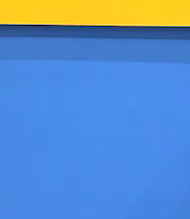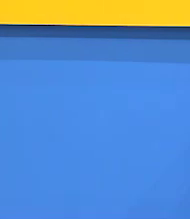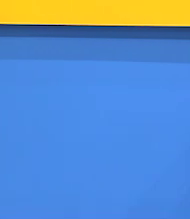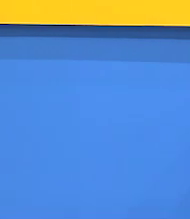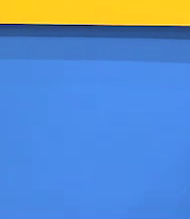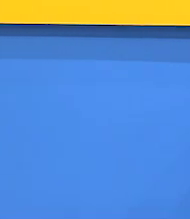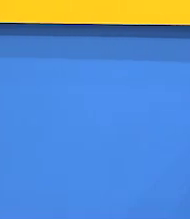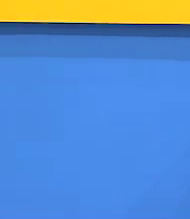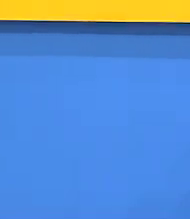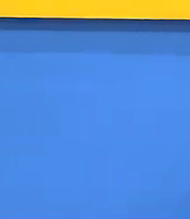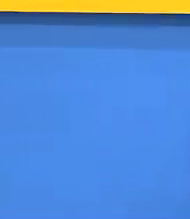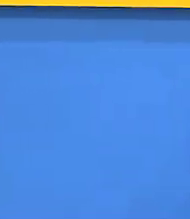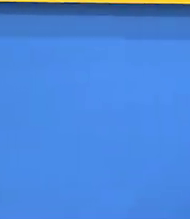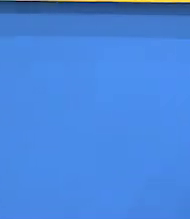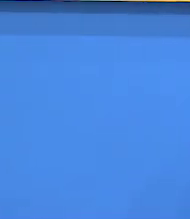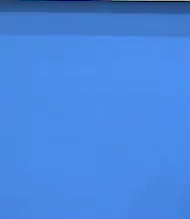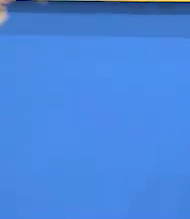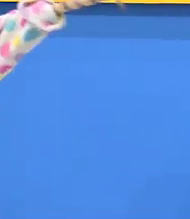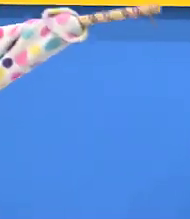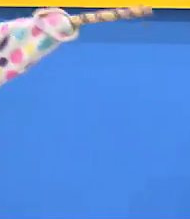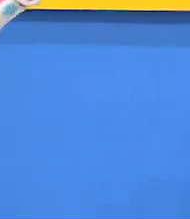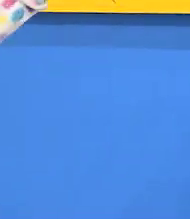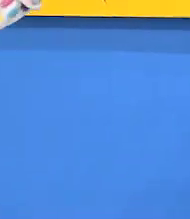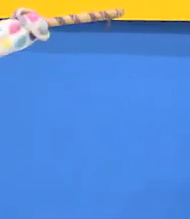y no le pusimos aquí